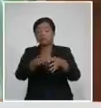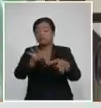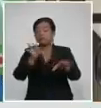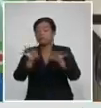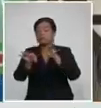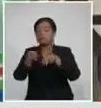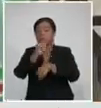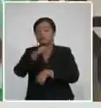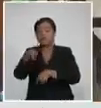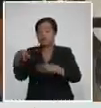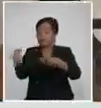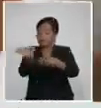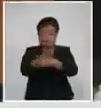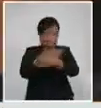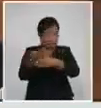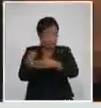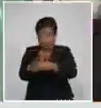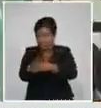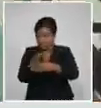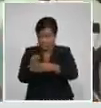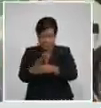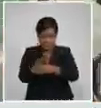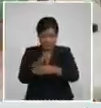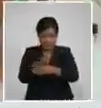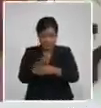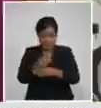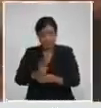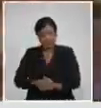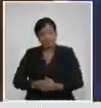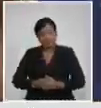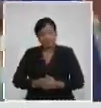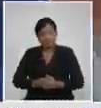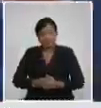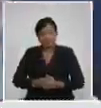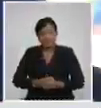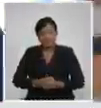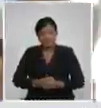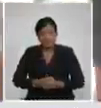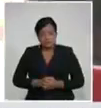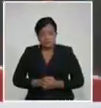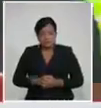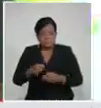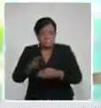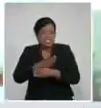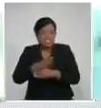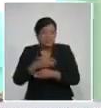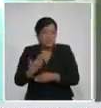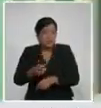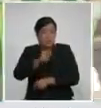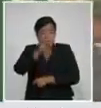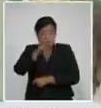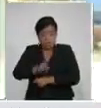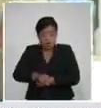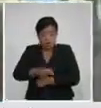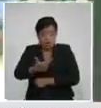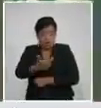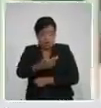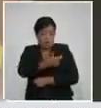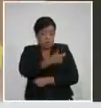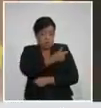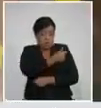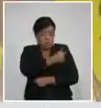aleatorizado? Es que el que recibe la vacuna, el candidato vacunal, perdón,